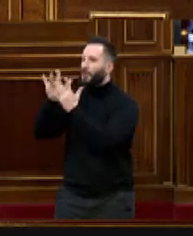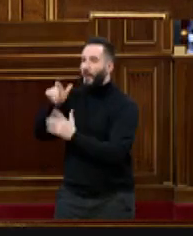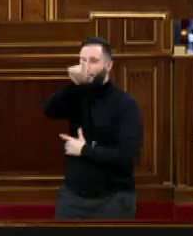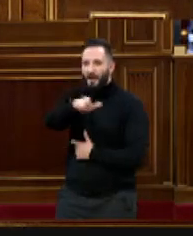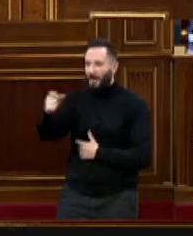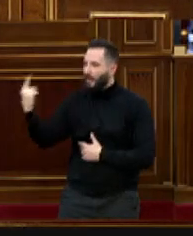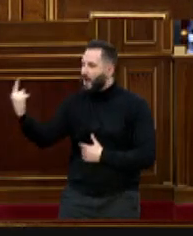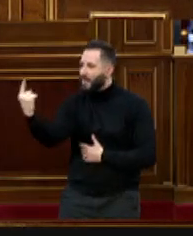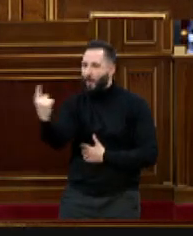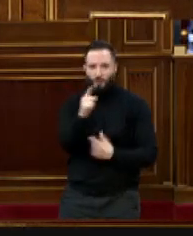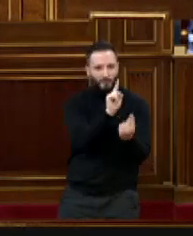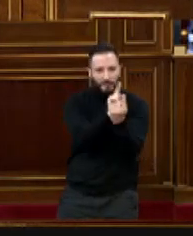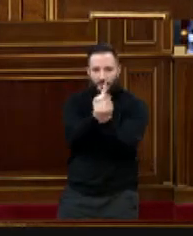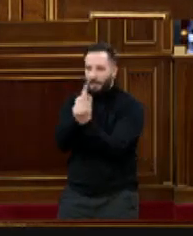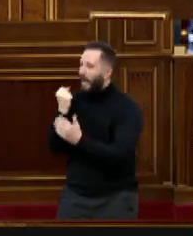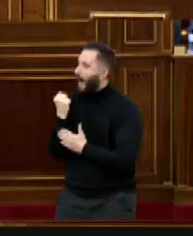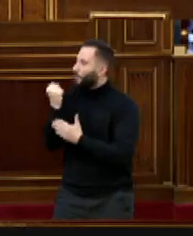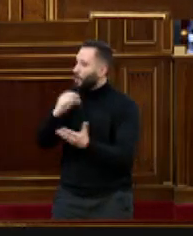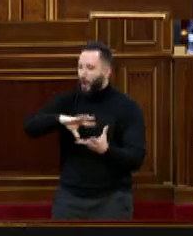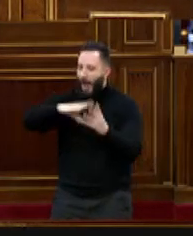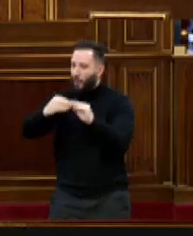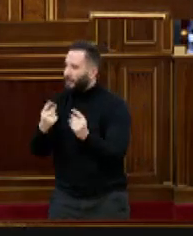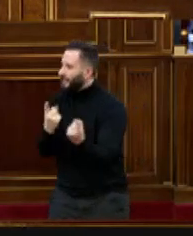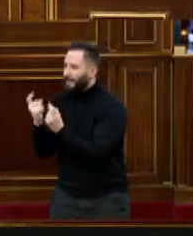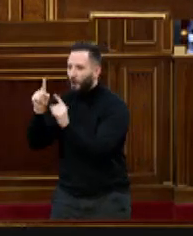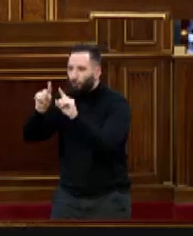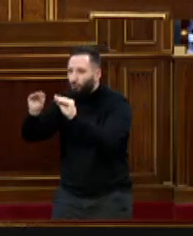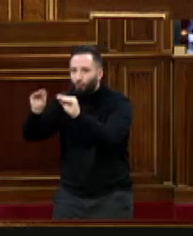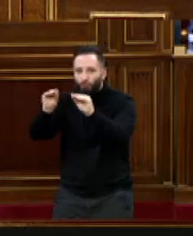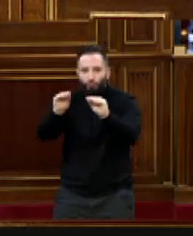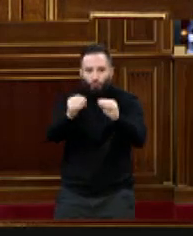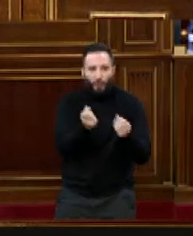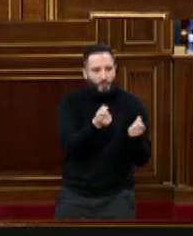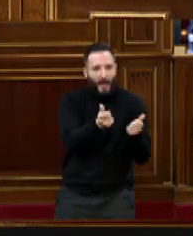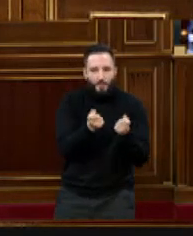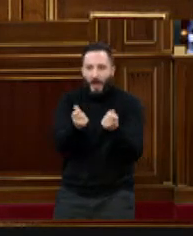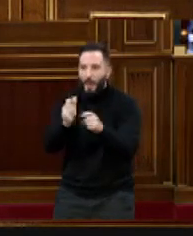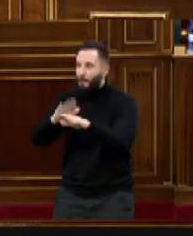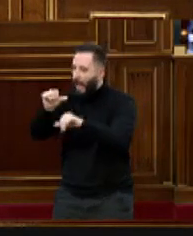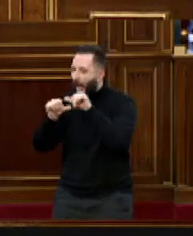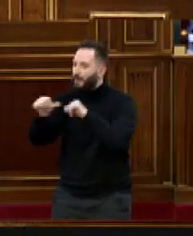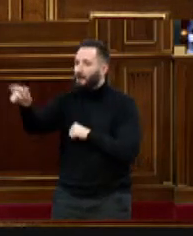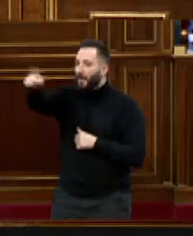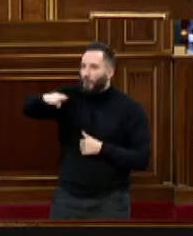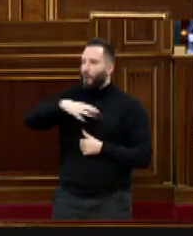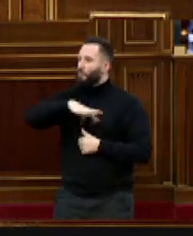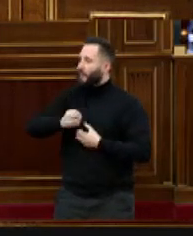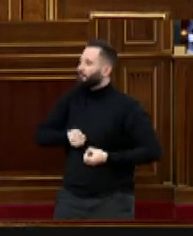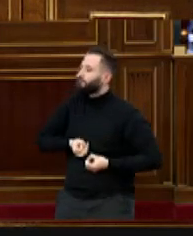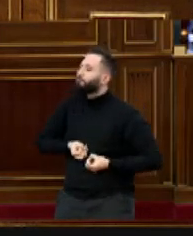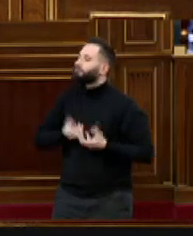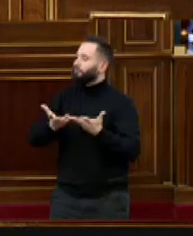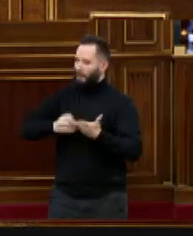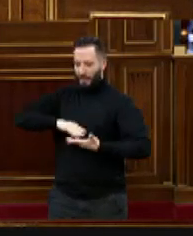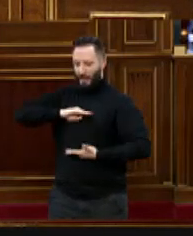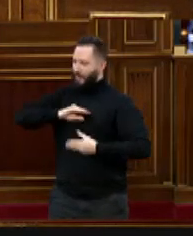hay que dar los apoyos los ajustes necesarios para que pueda realmente realizar para que pueda expresar y para que pueda ejercer su capacidad